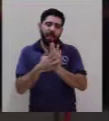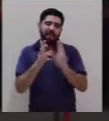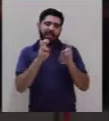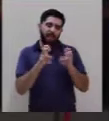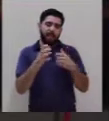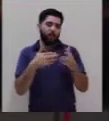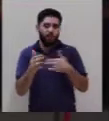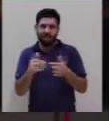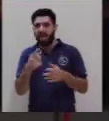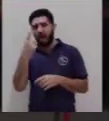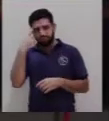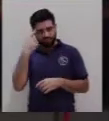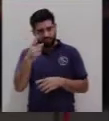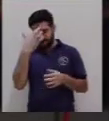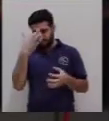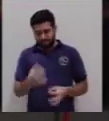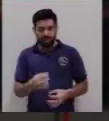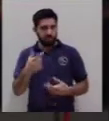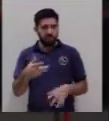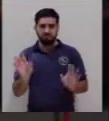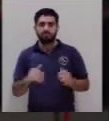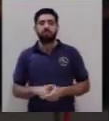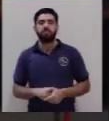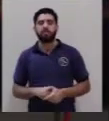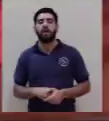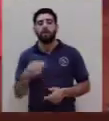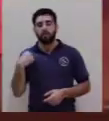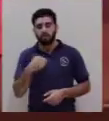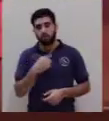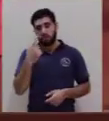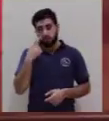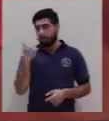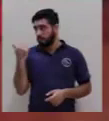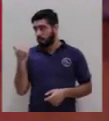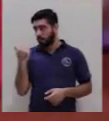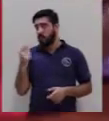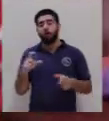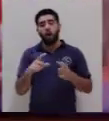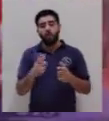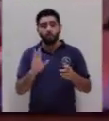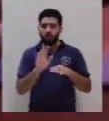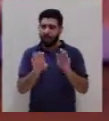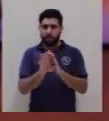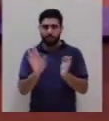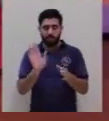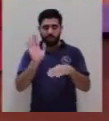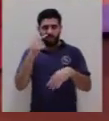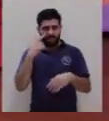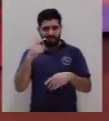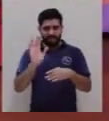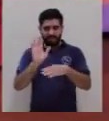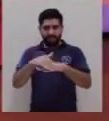de lo que tenemos que aprender o memorizar. Si puedes decir, por ejemplo, nosotros lo vamos a ver así. Y por afuera van a